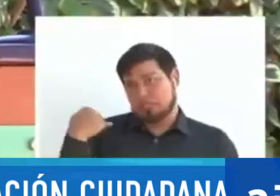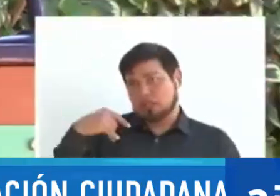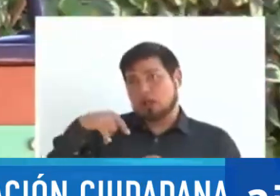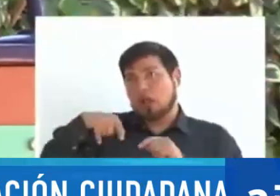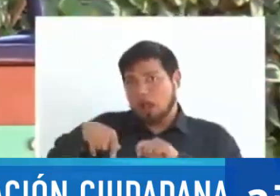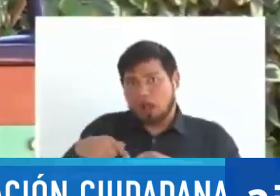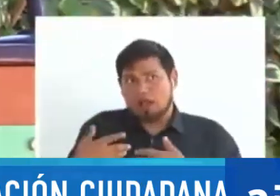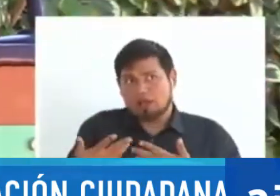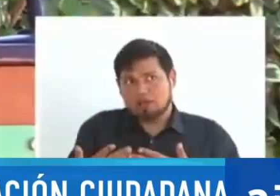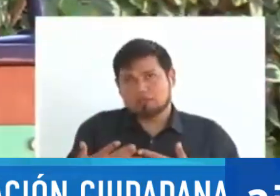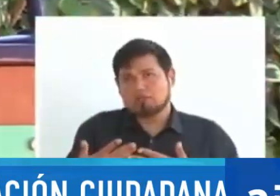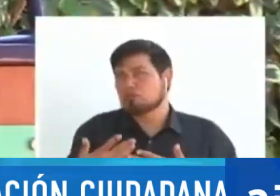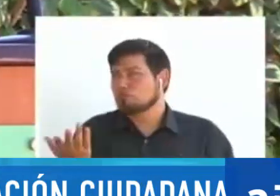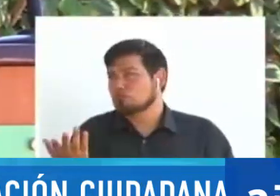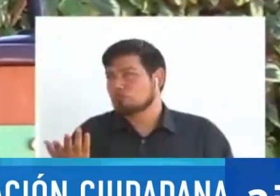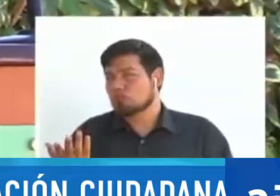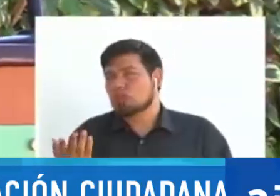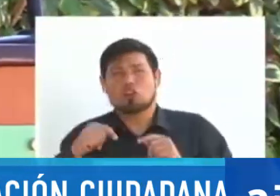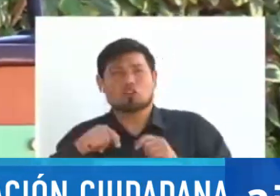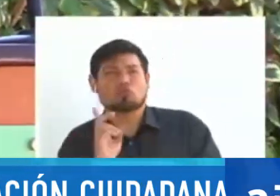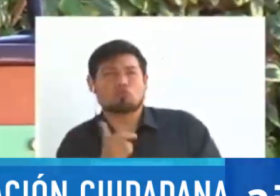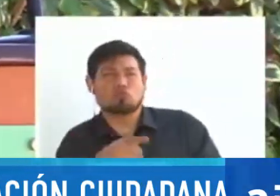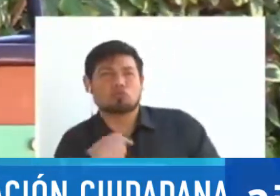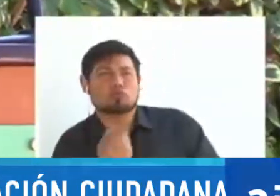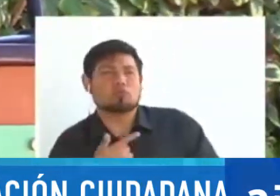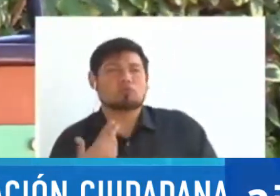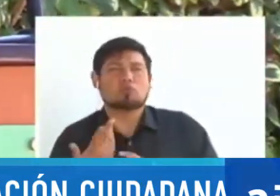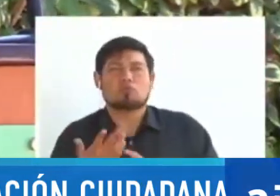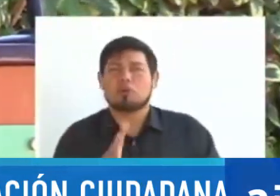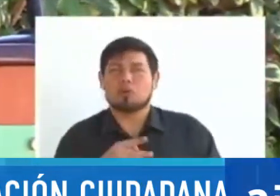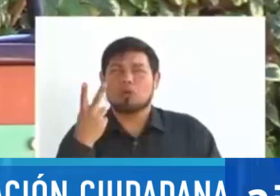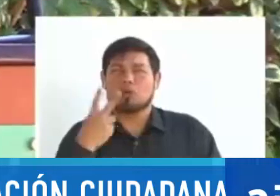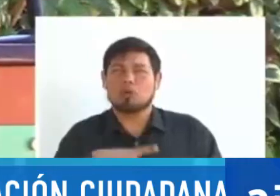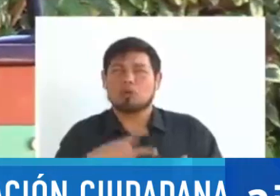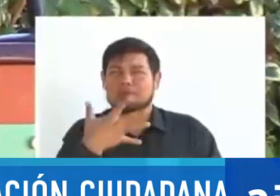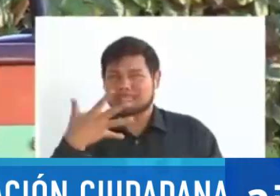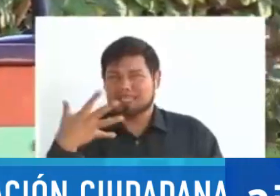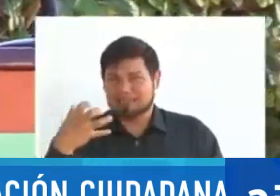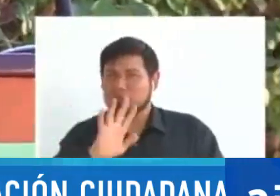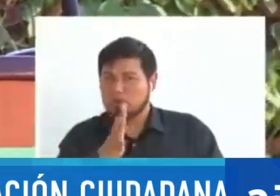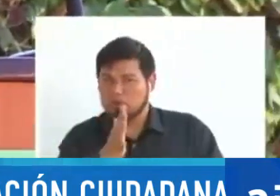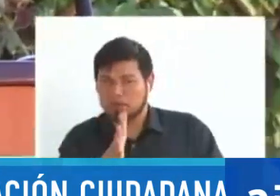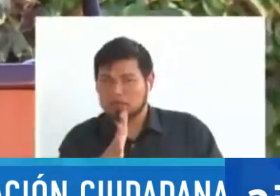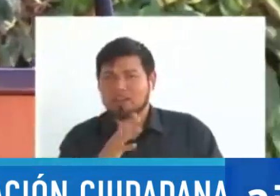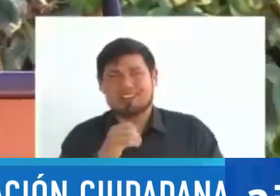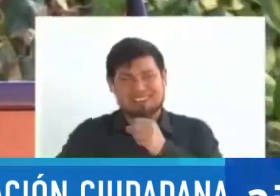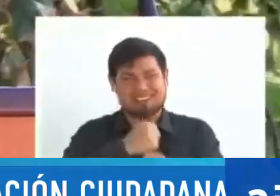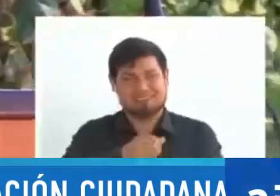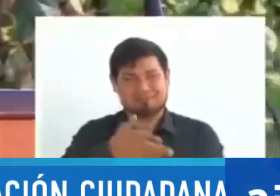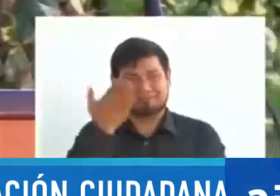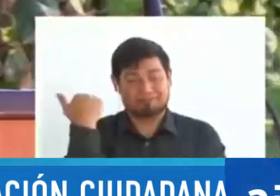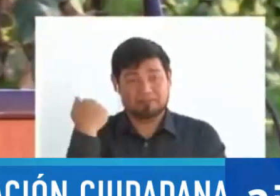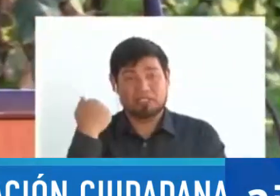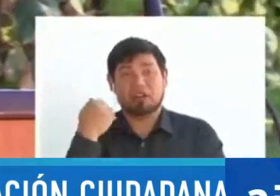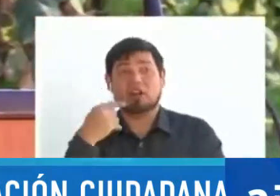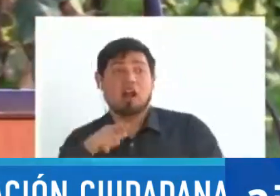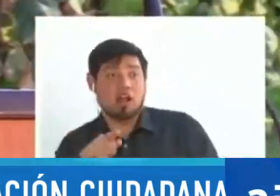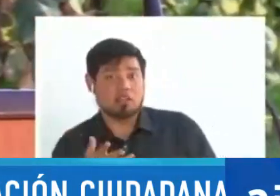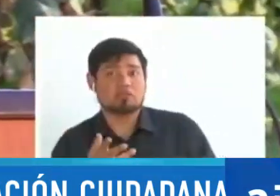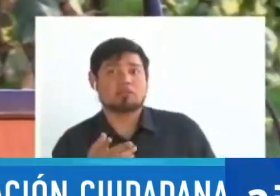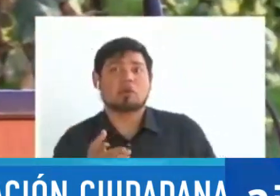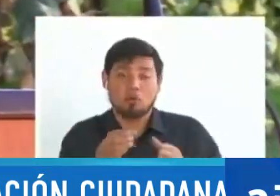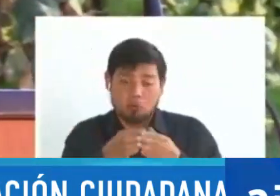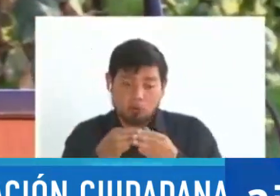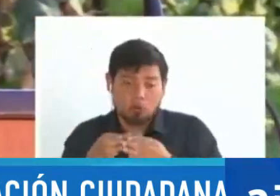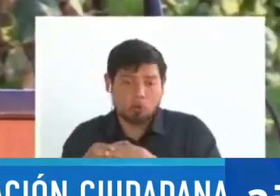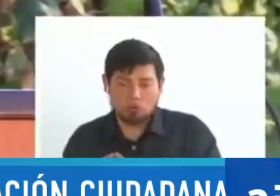una participación que nos entusiasmó muchísimo, de alrededor de 2.500 votos, con una diversidad también de